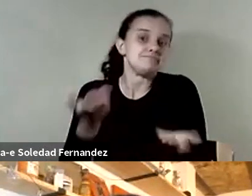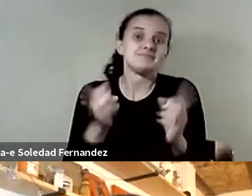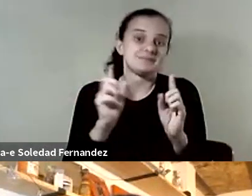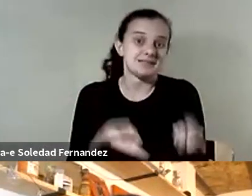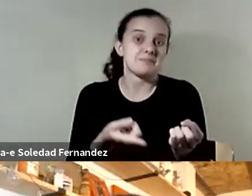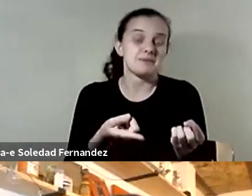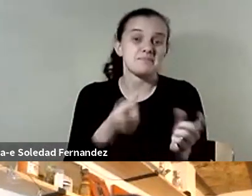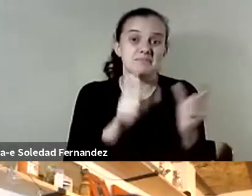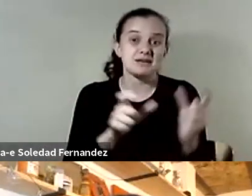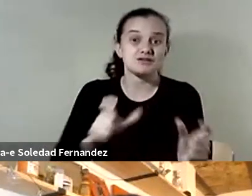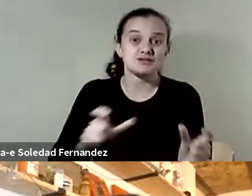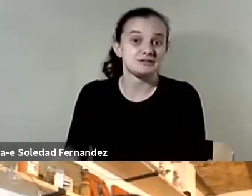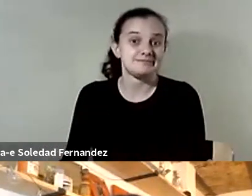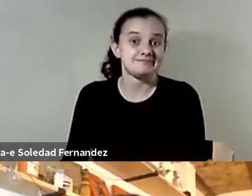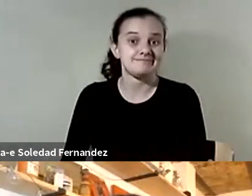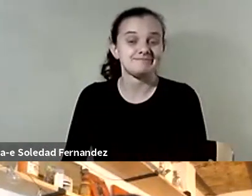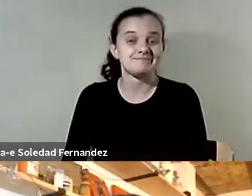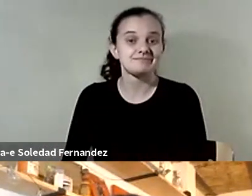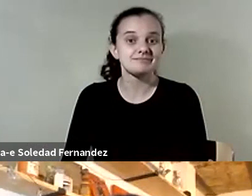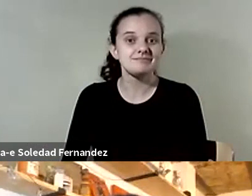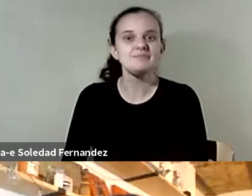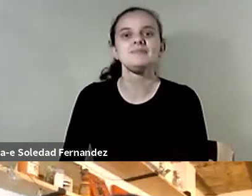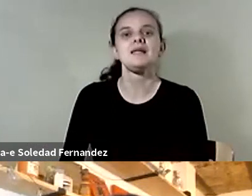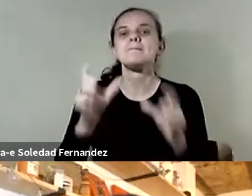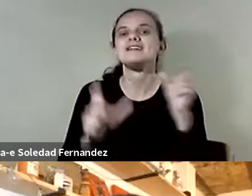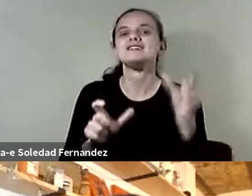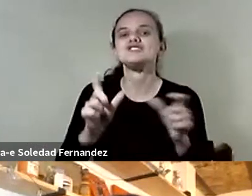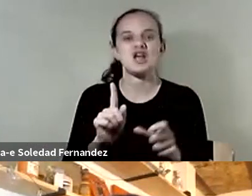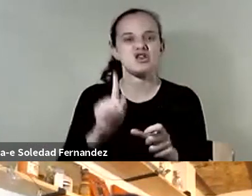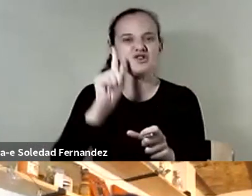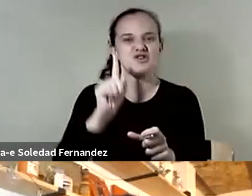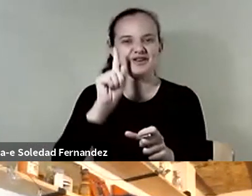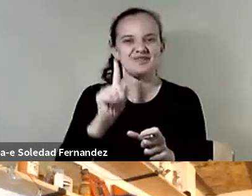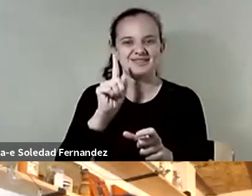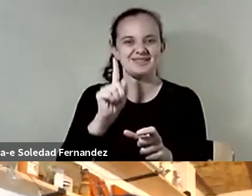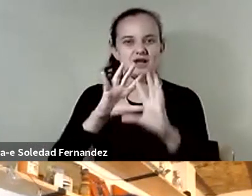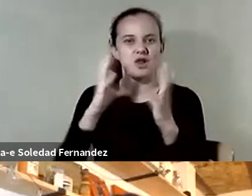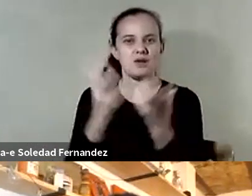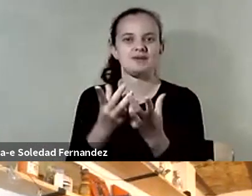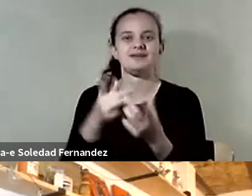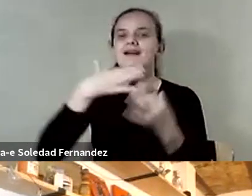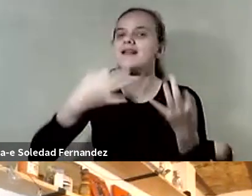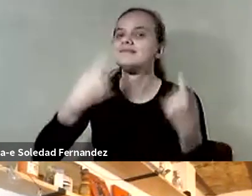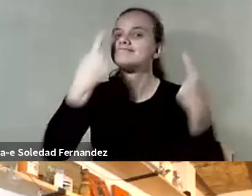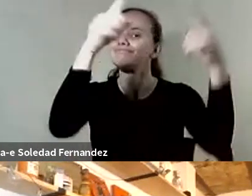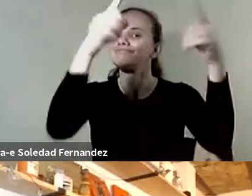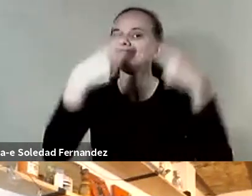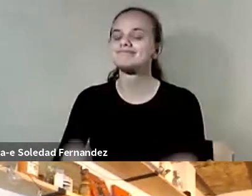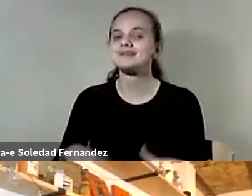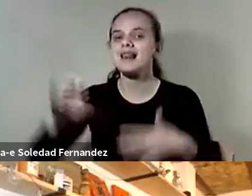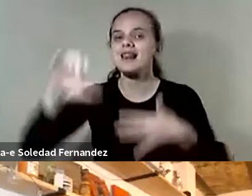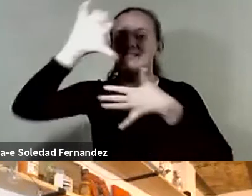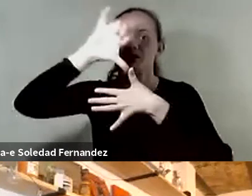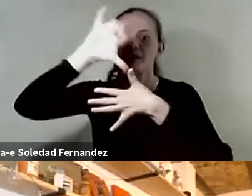general, personas del norte global, donde la realidad es muy distinta a nuestra región, que es Latinoamérica.